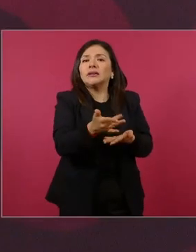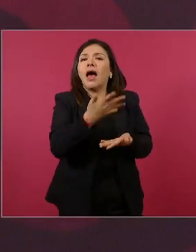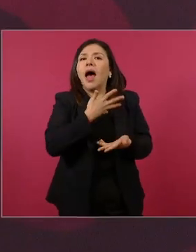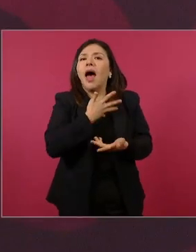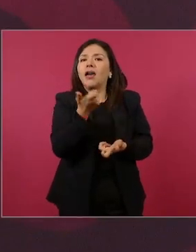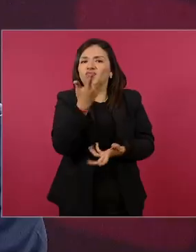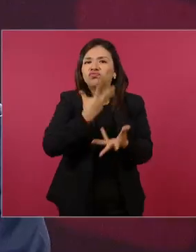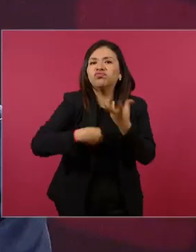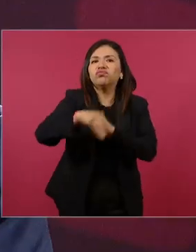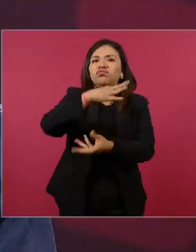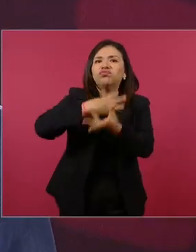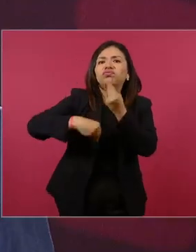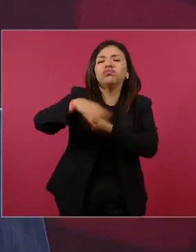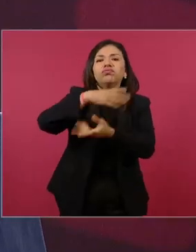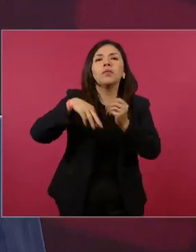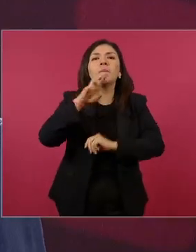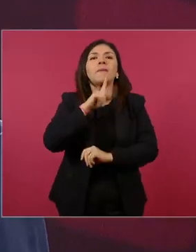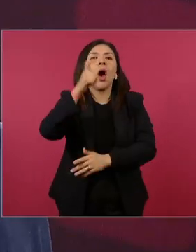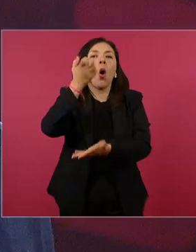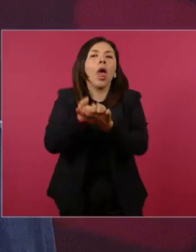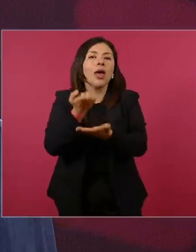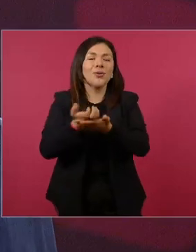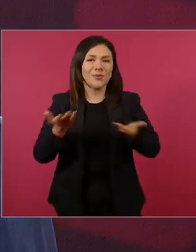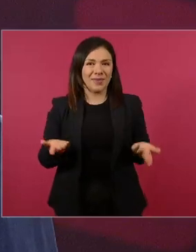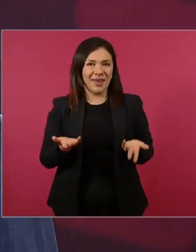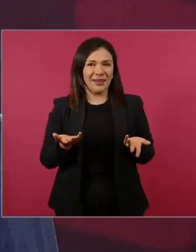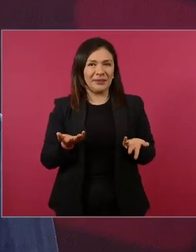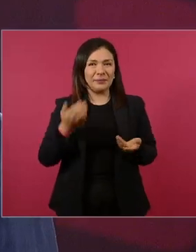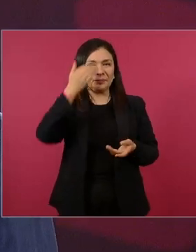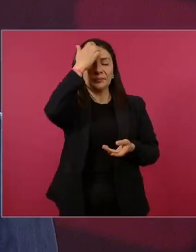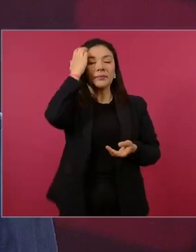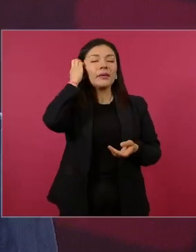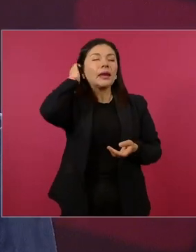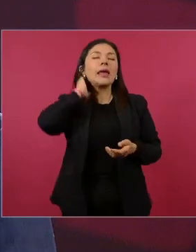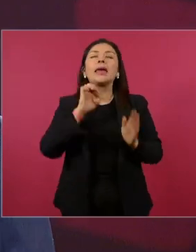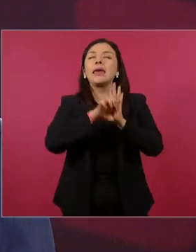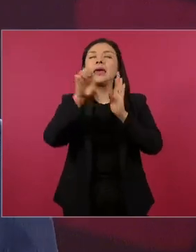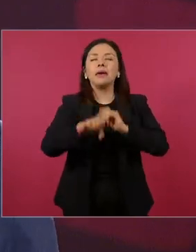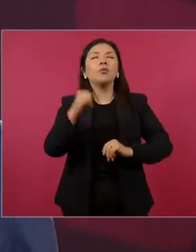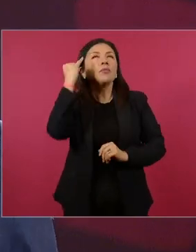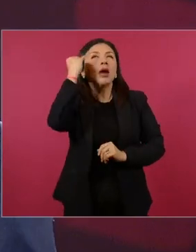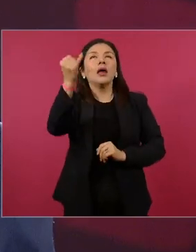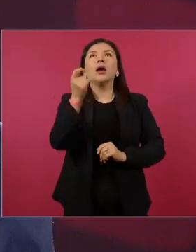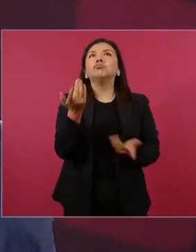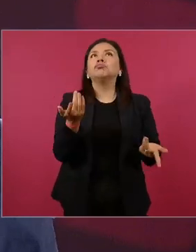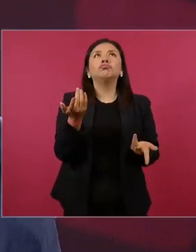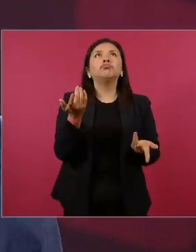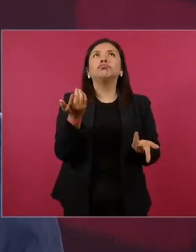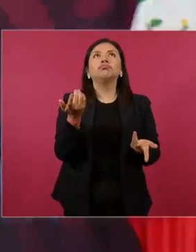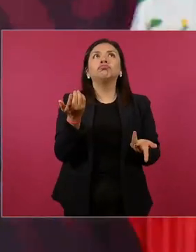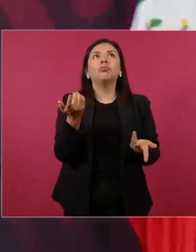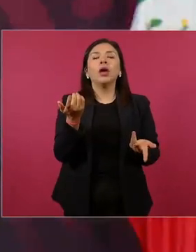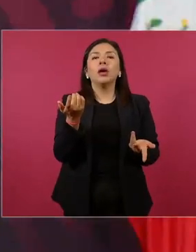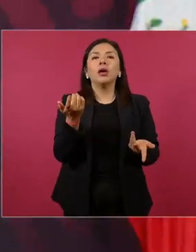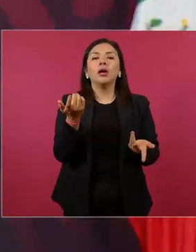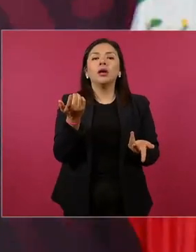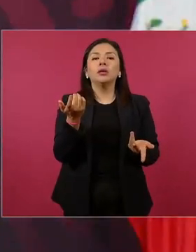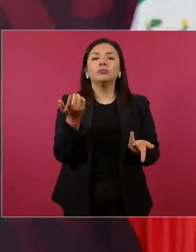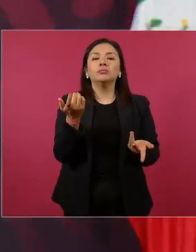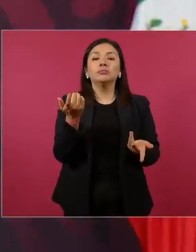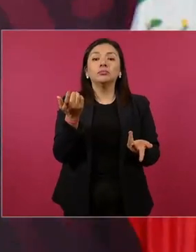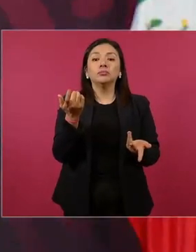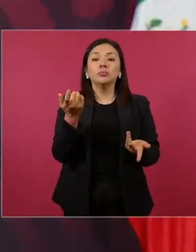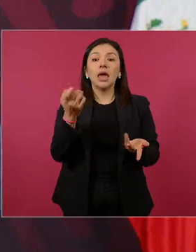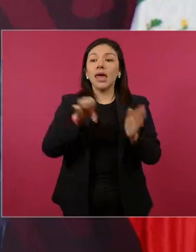rápido la economía. Imagínense cuando hay como